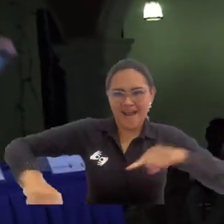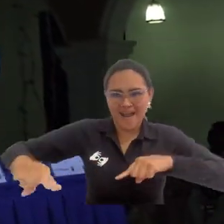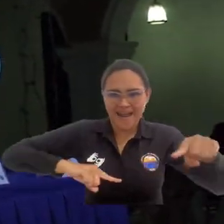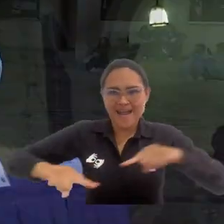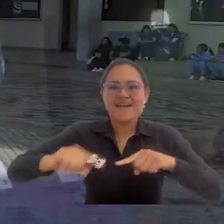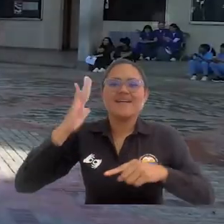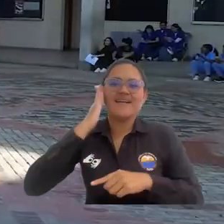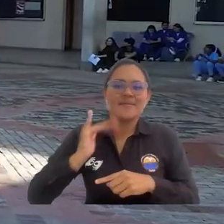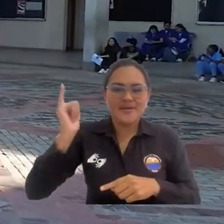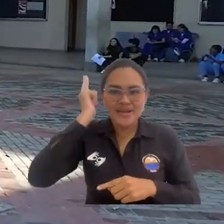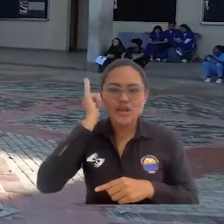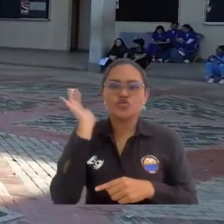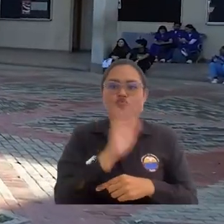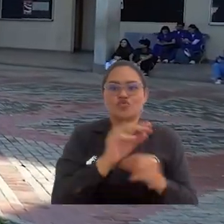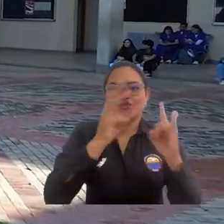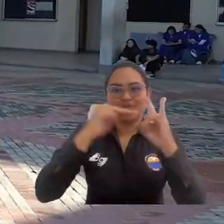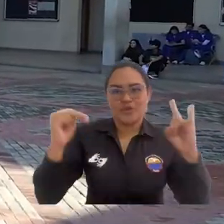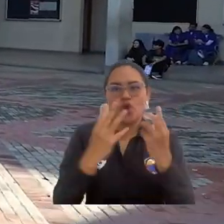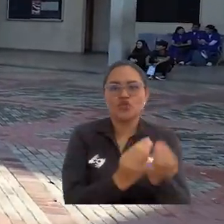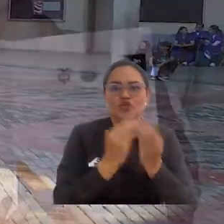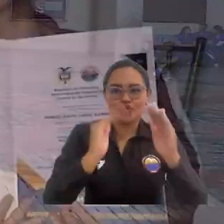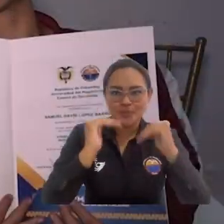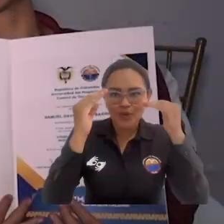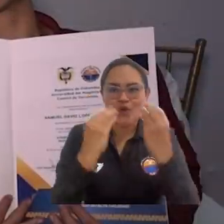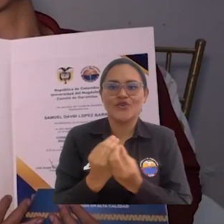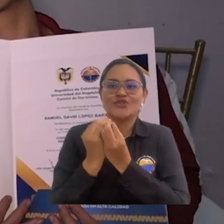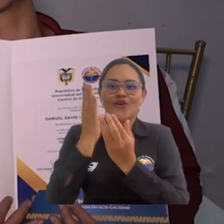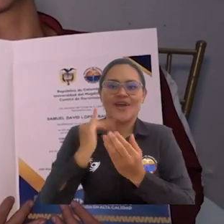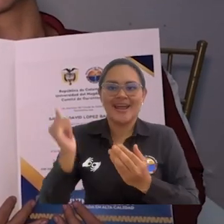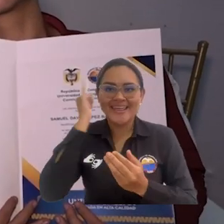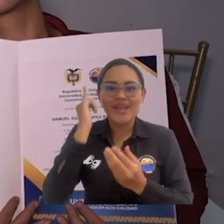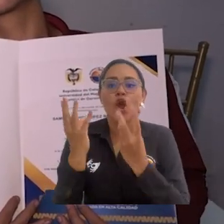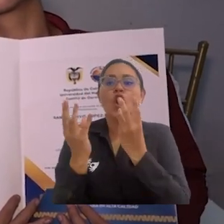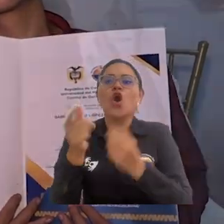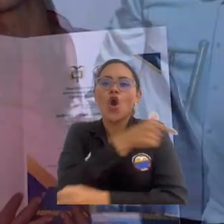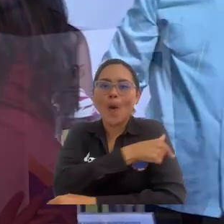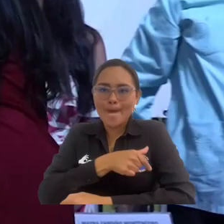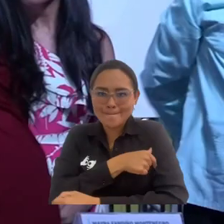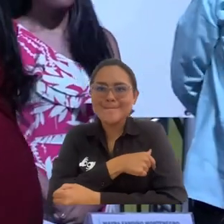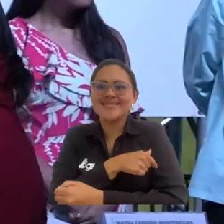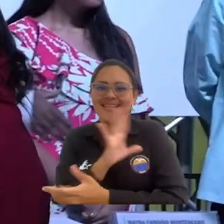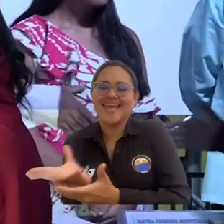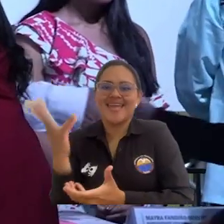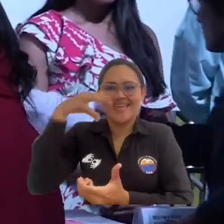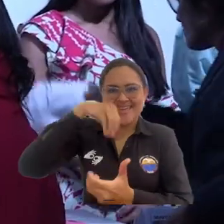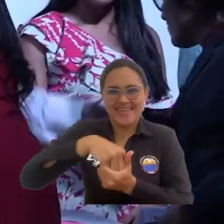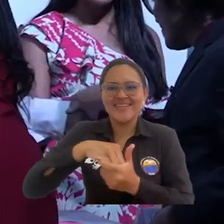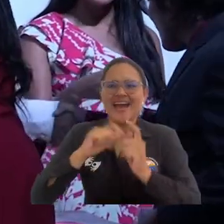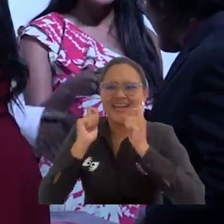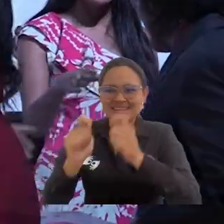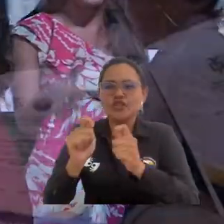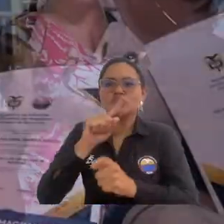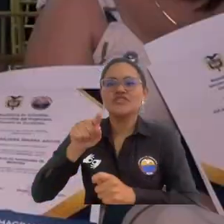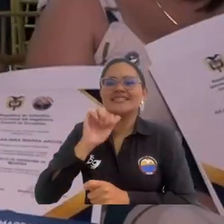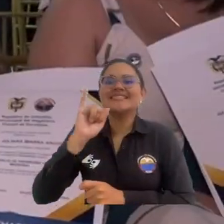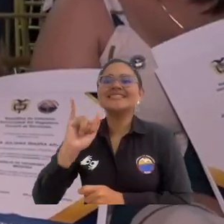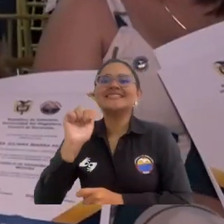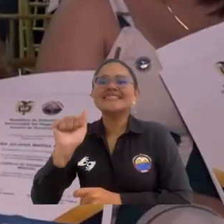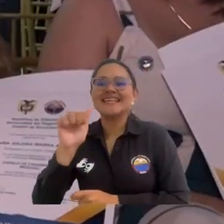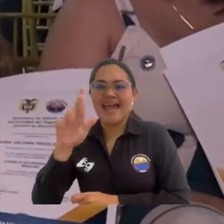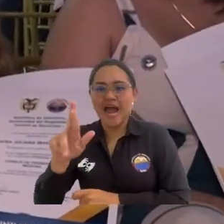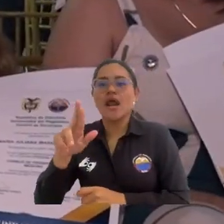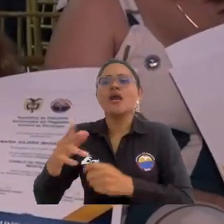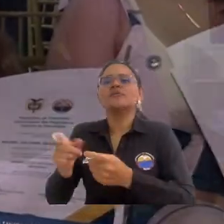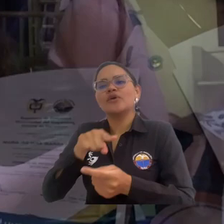administración académica de la Universidad del Magdalena. Consejo Superior, Consejo Académico, el Comité Interno de Asignación y Reconocimiento de Puntajes,